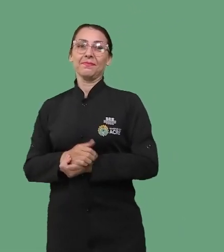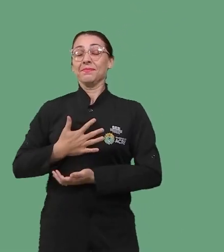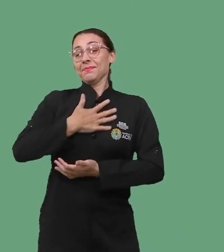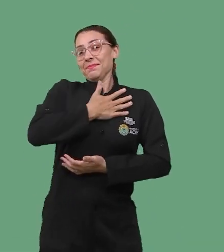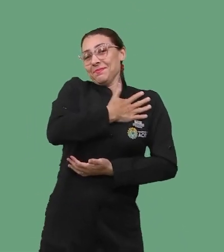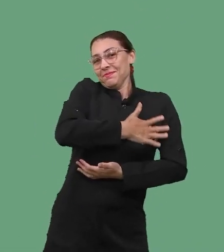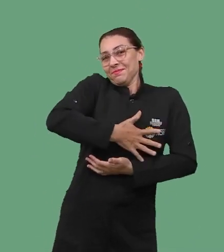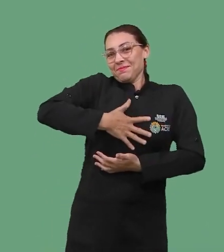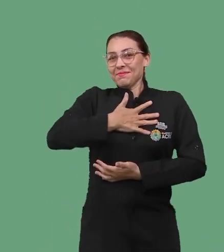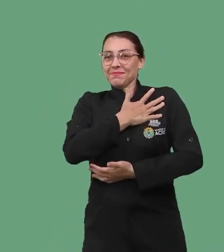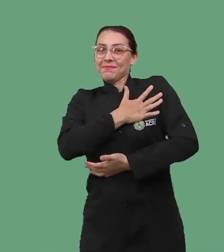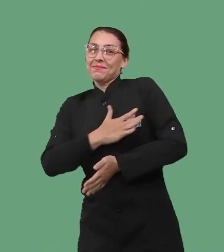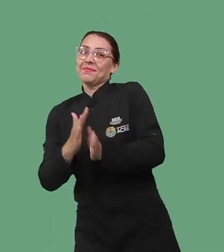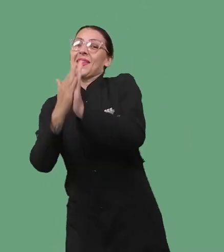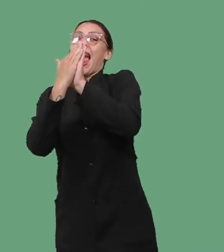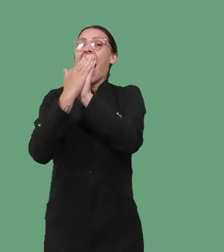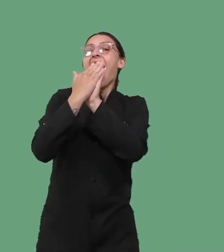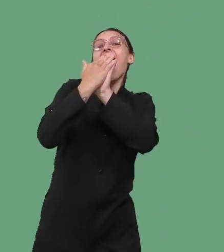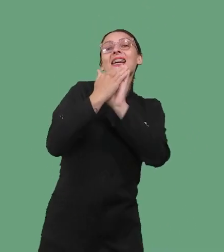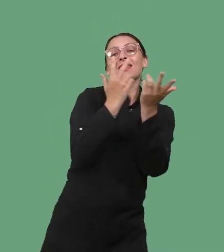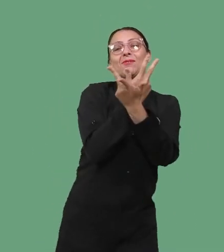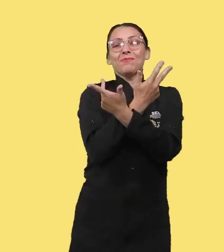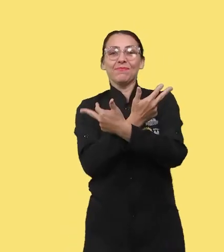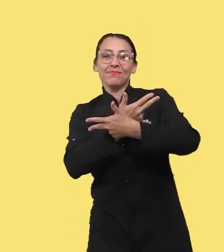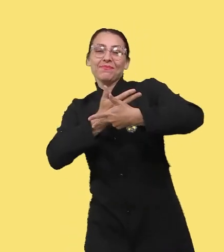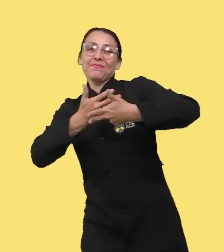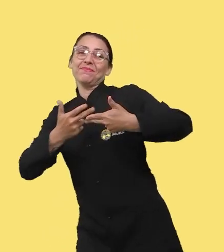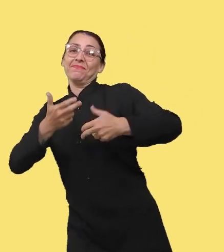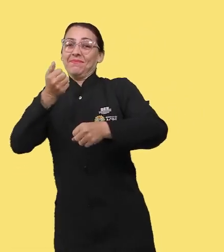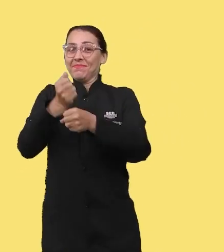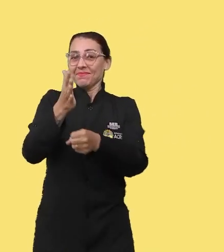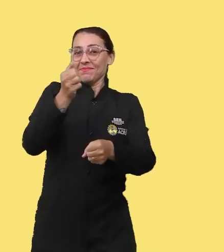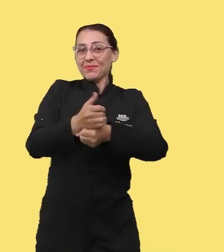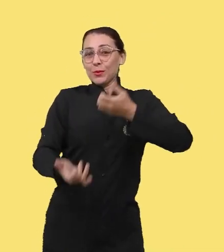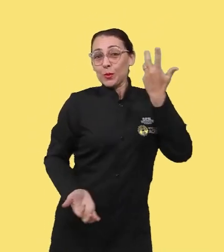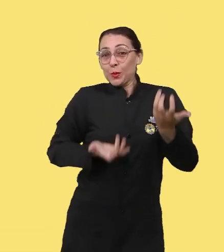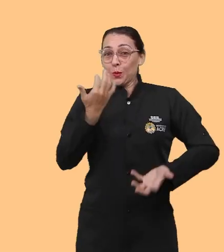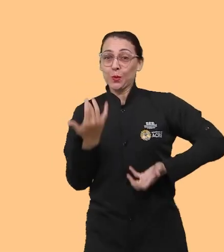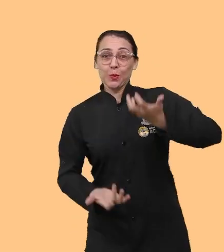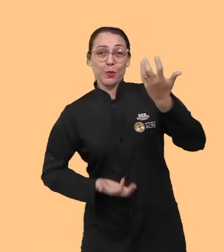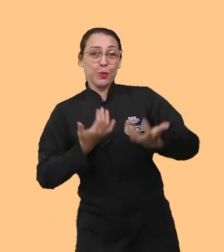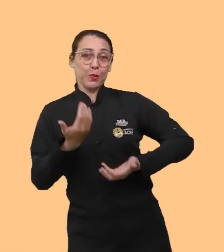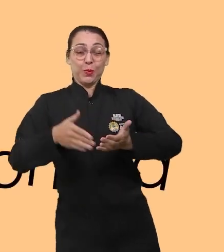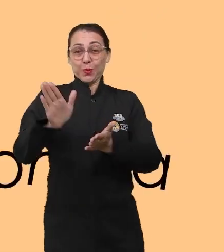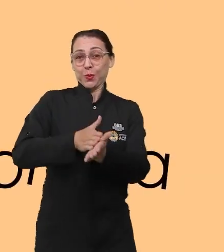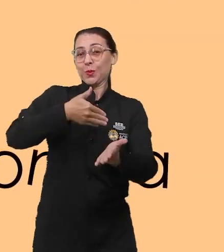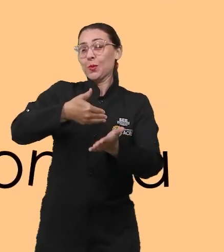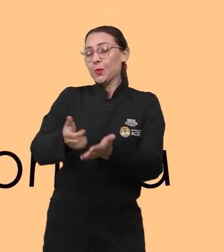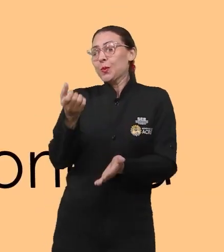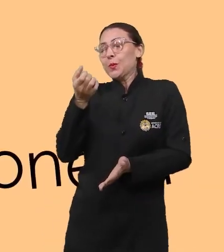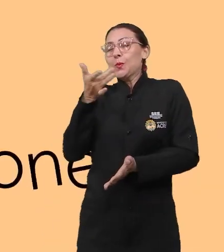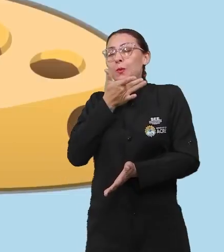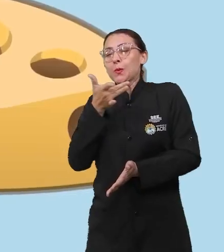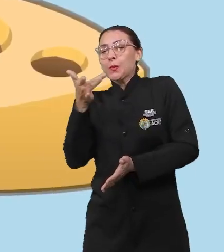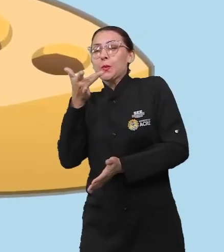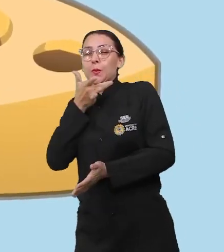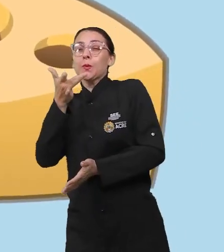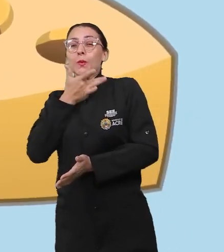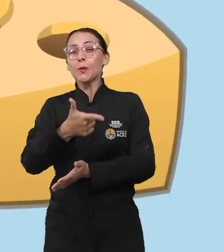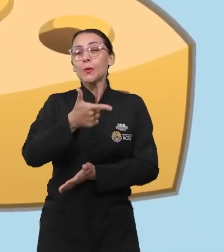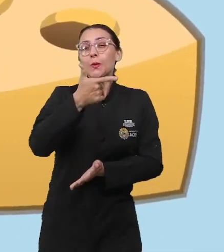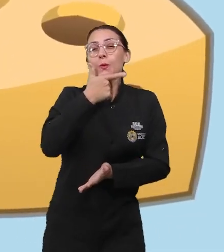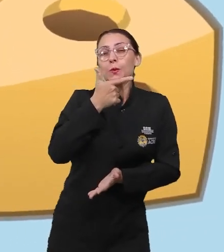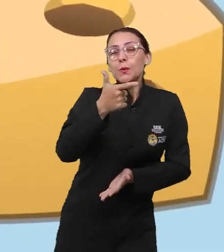A mí me gustan las hamburguesas con papas fritas, con mayonesa,